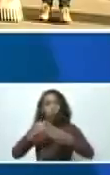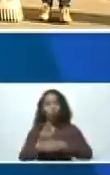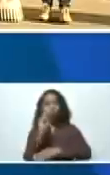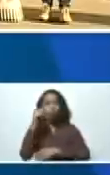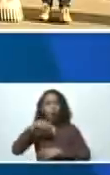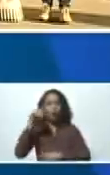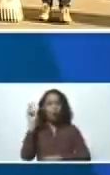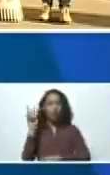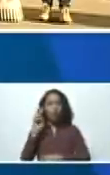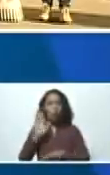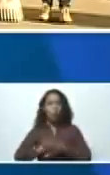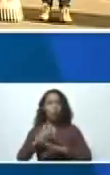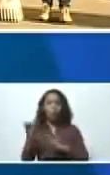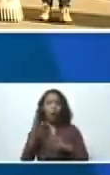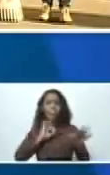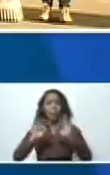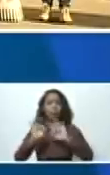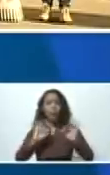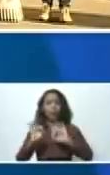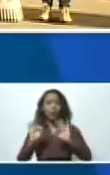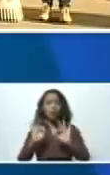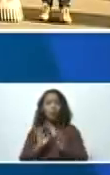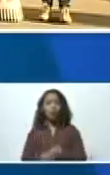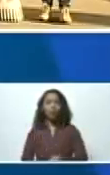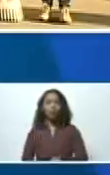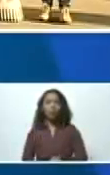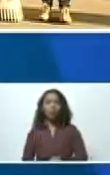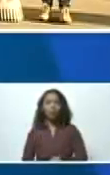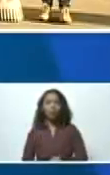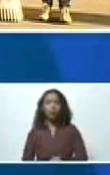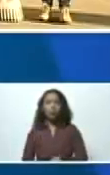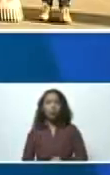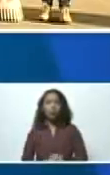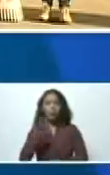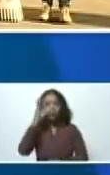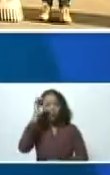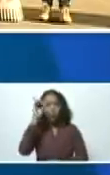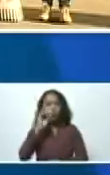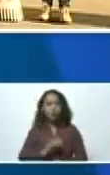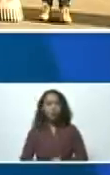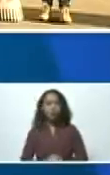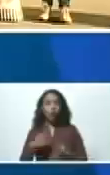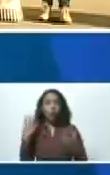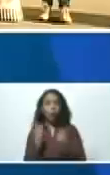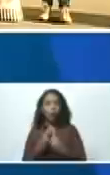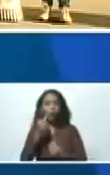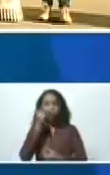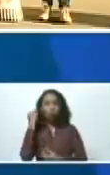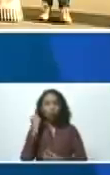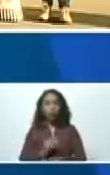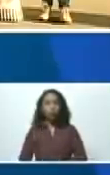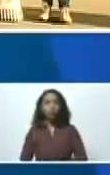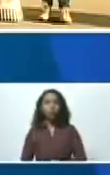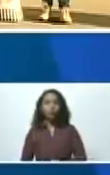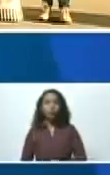Venezuela, porque están preparando, Castro Soteldo, Delsis, compañeros, compañeras,